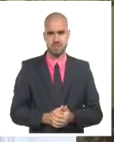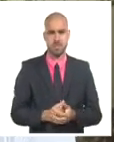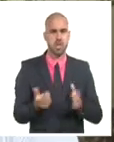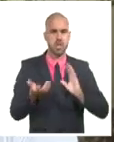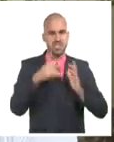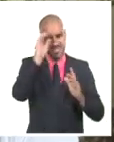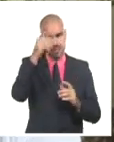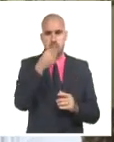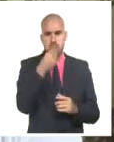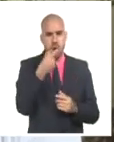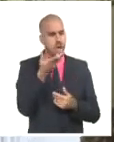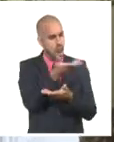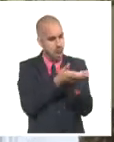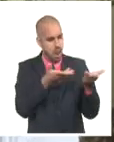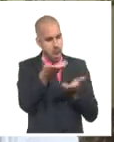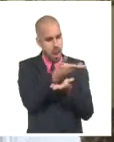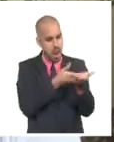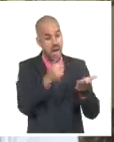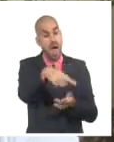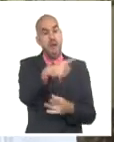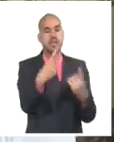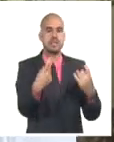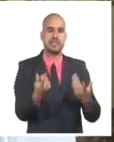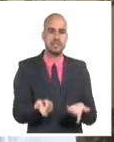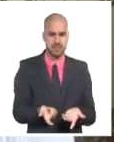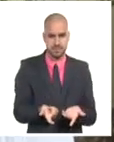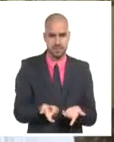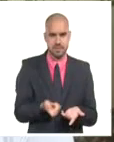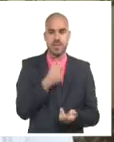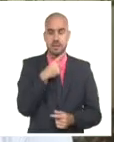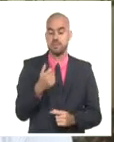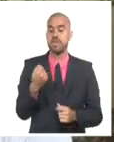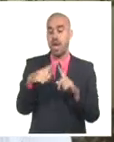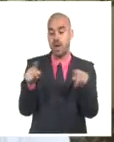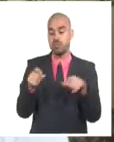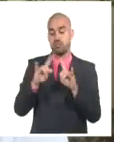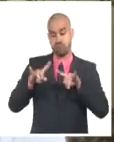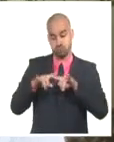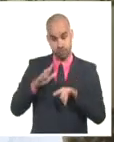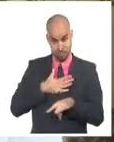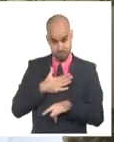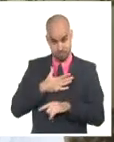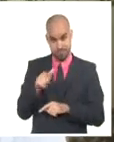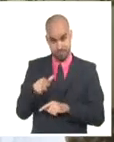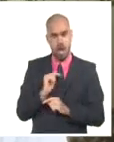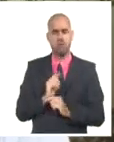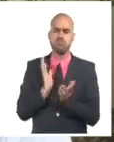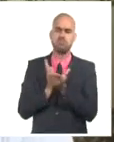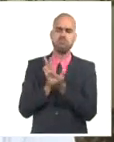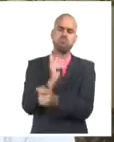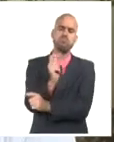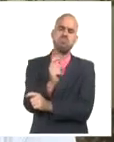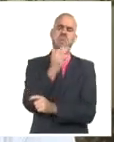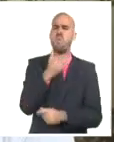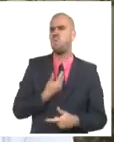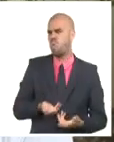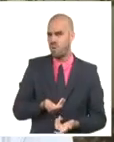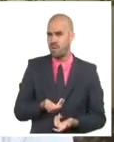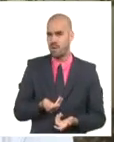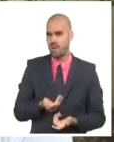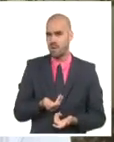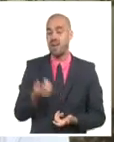aquellos debates que ellos están necesitando hoy en día, por ejemplo, en nuestras aulas universitarias, y cómo ellos son